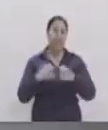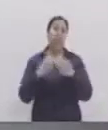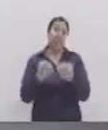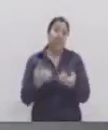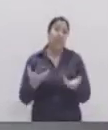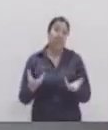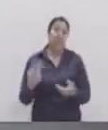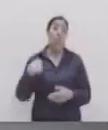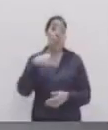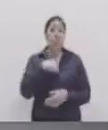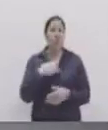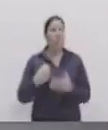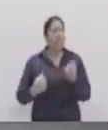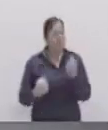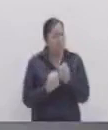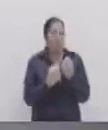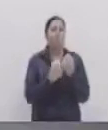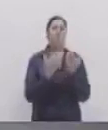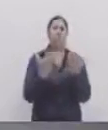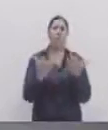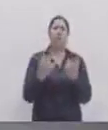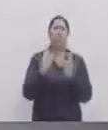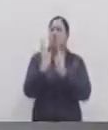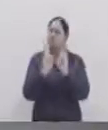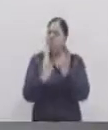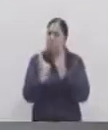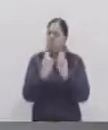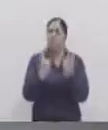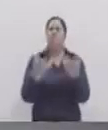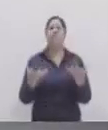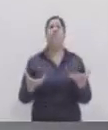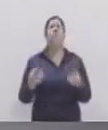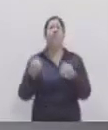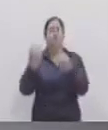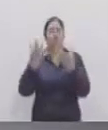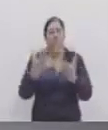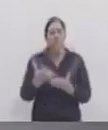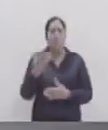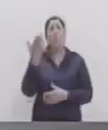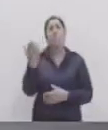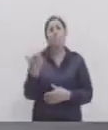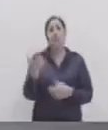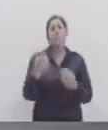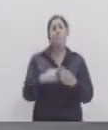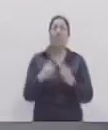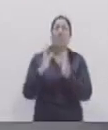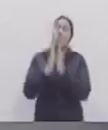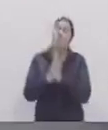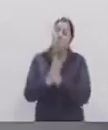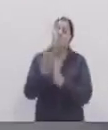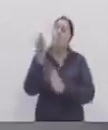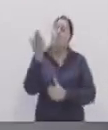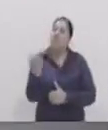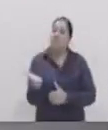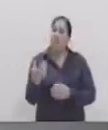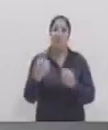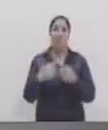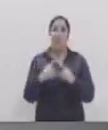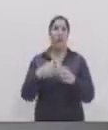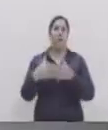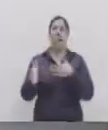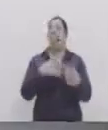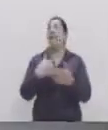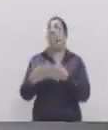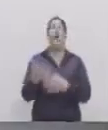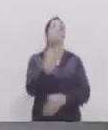que hacer es venir y apoyarnos y hablar, pedir, pero saber pedir y a quién pedir, ¿verdad? Porque no voy a llegar yo